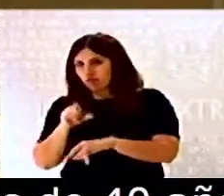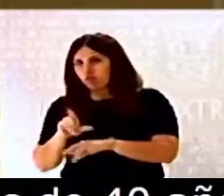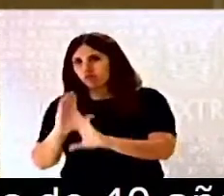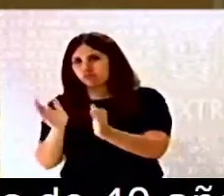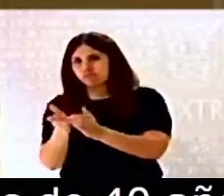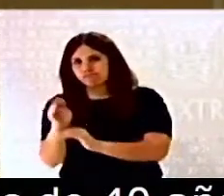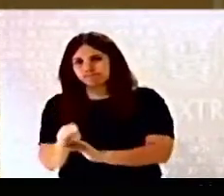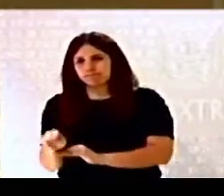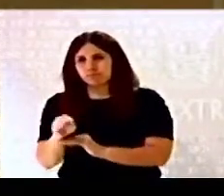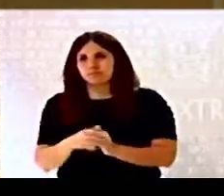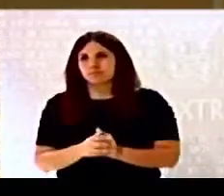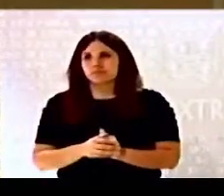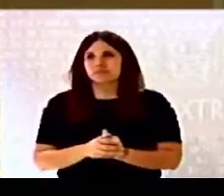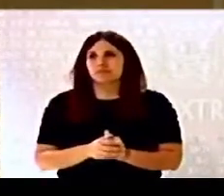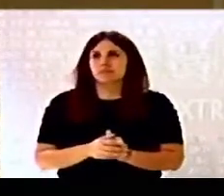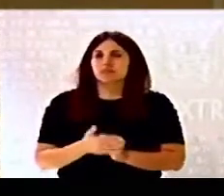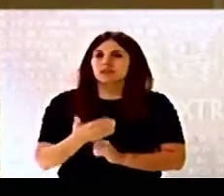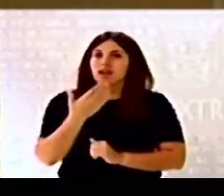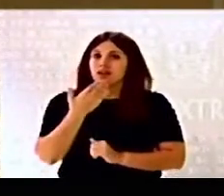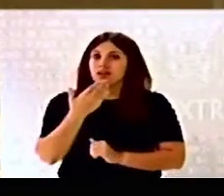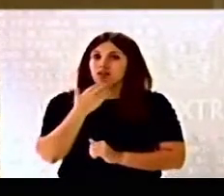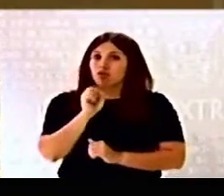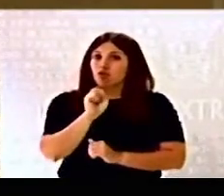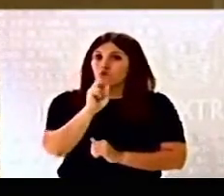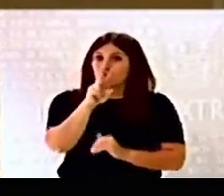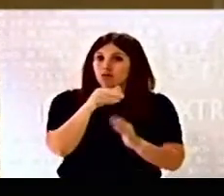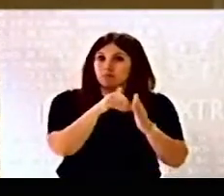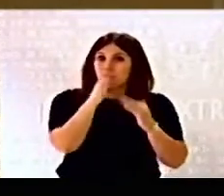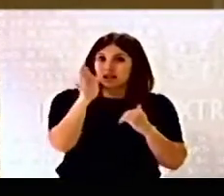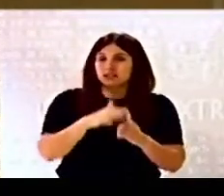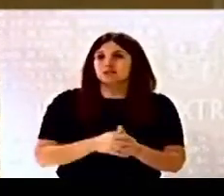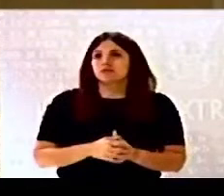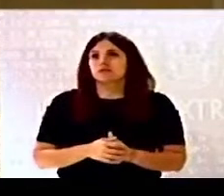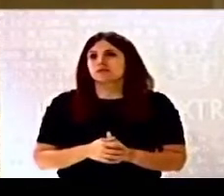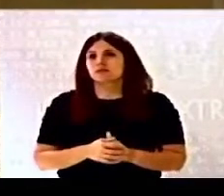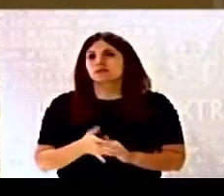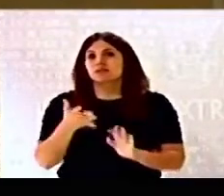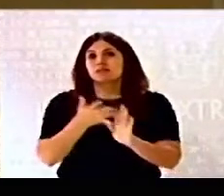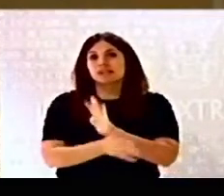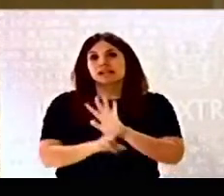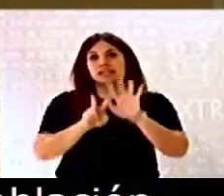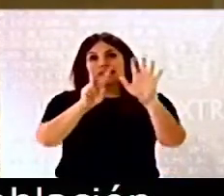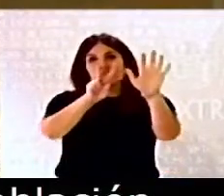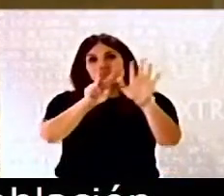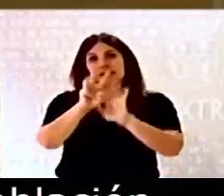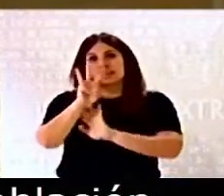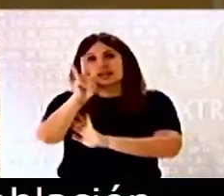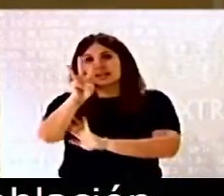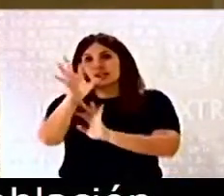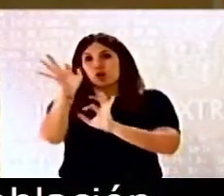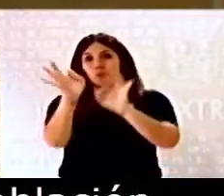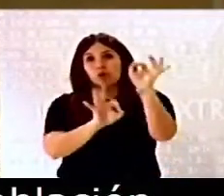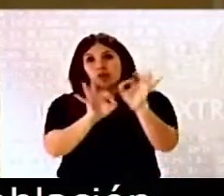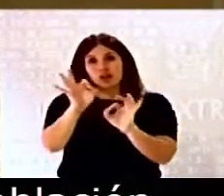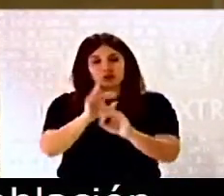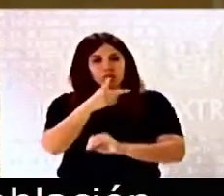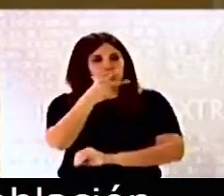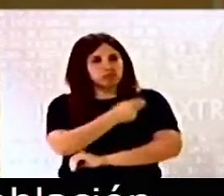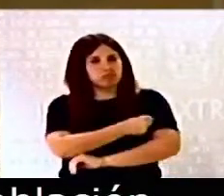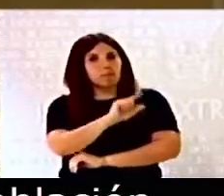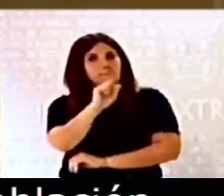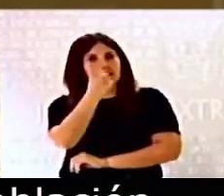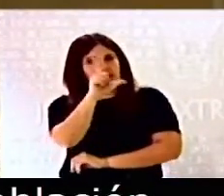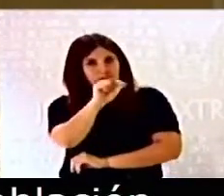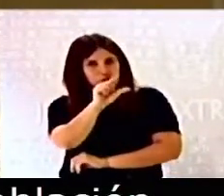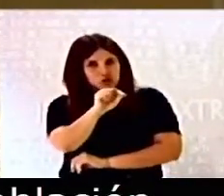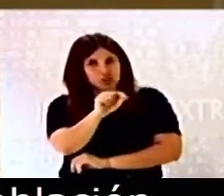si cogemos la población completa de los 12 años, tenemos un 73% con primeras dosis y